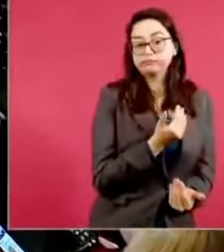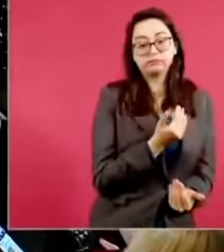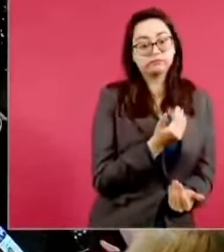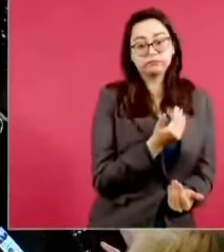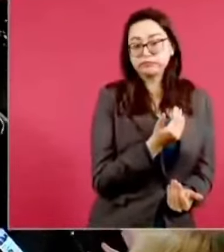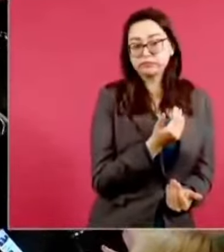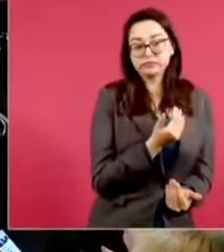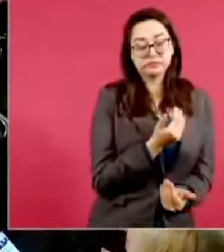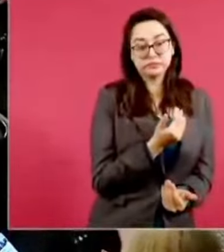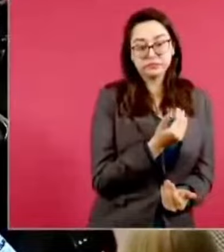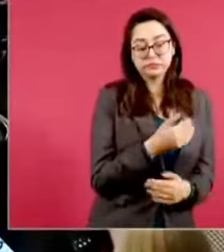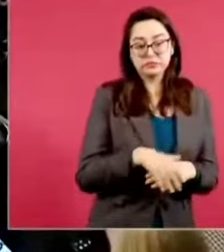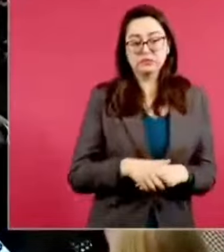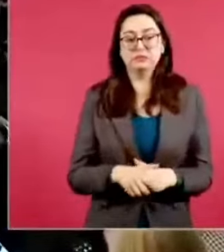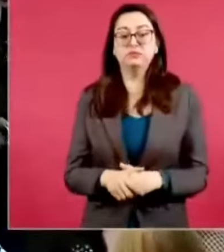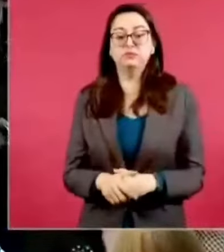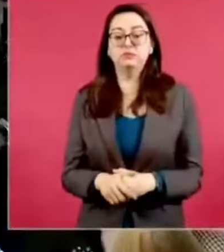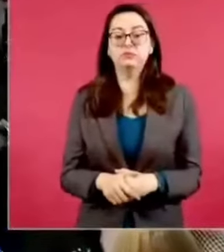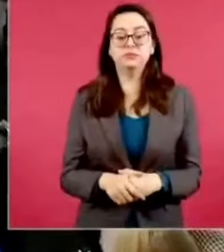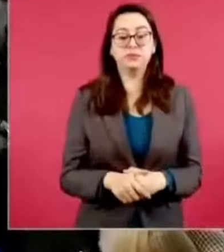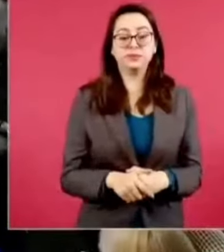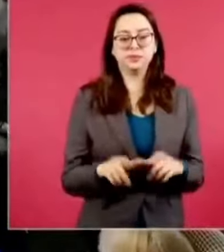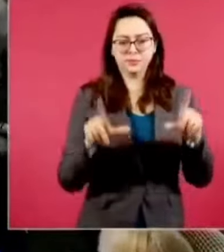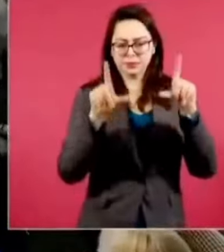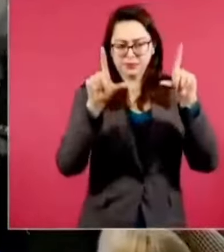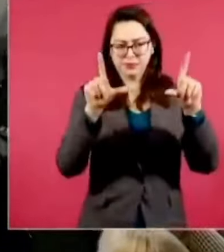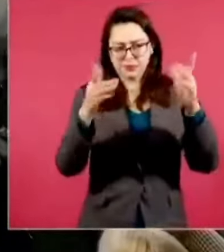Este es el primer párrafo. Más adelante,